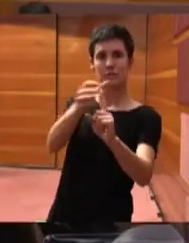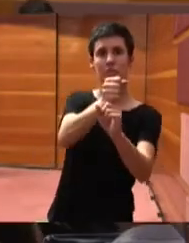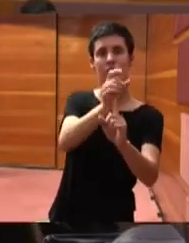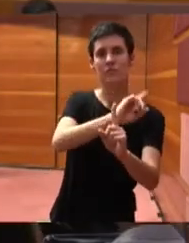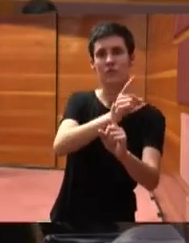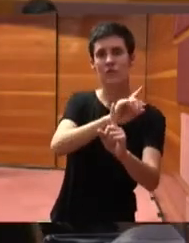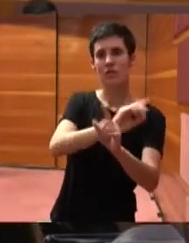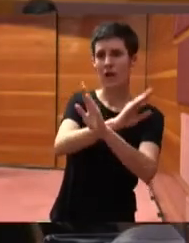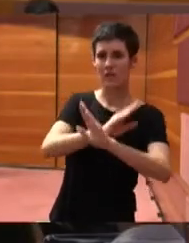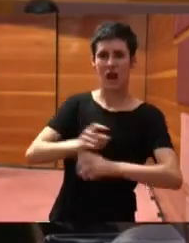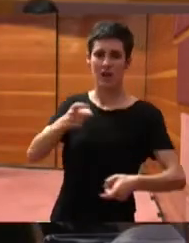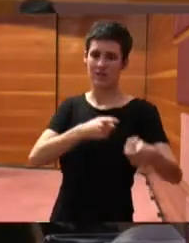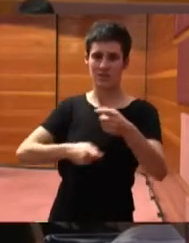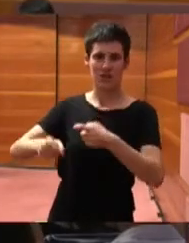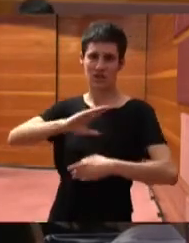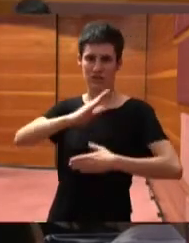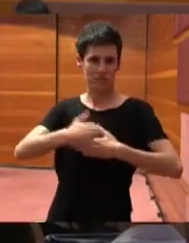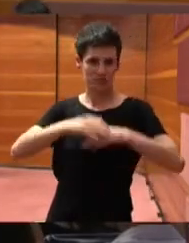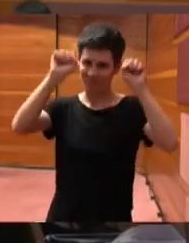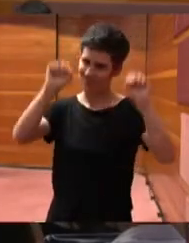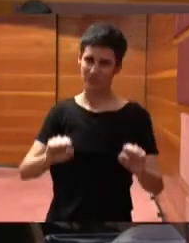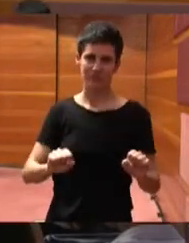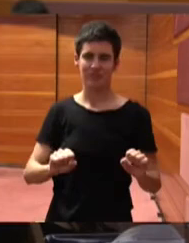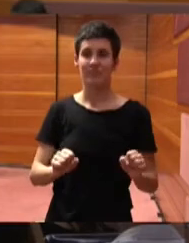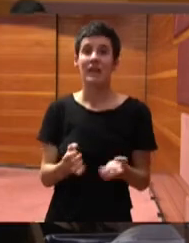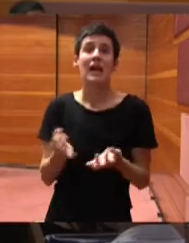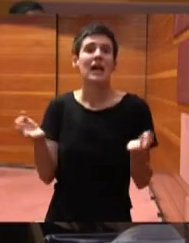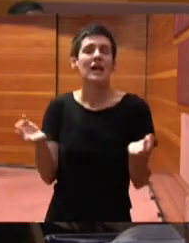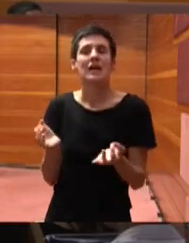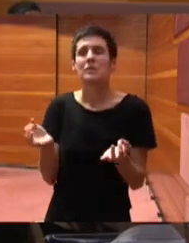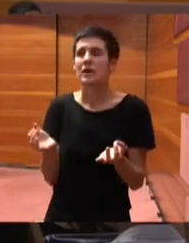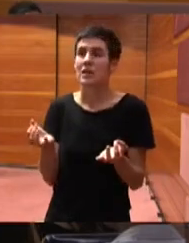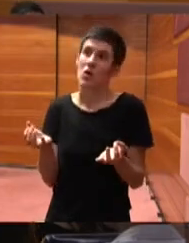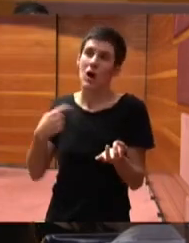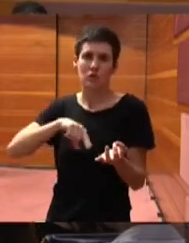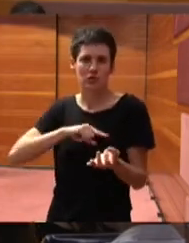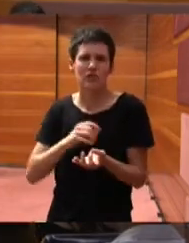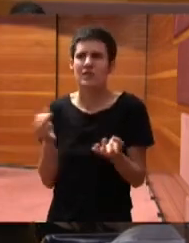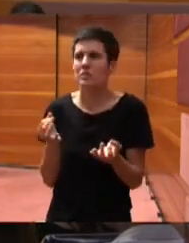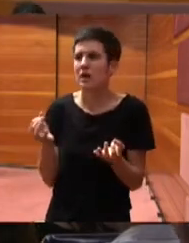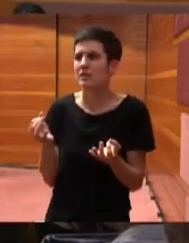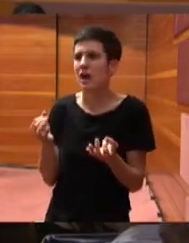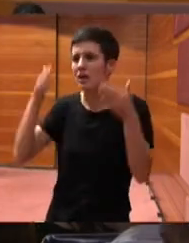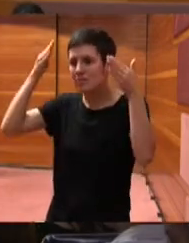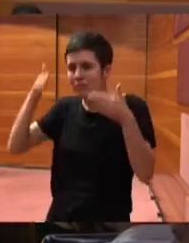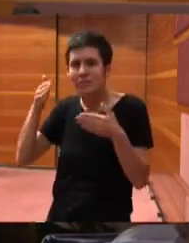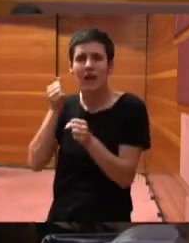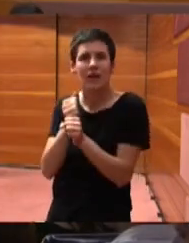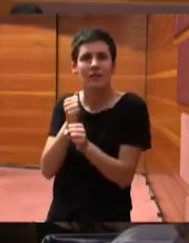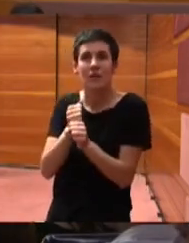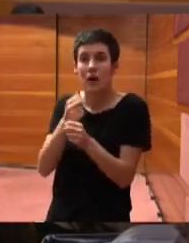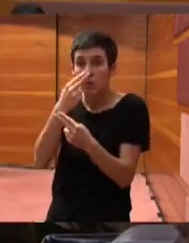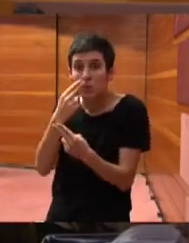se les acaba el negocio y tienen que cerrar. ¿Qué es lo que pasa a qué nos pasa a los que nos dedicamos